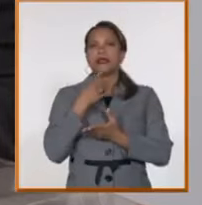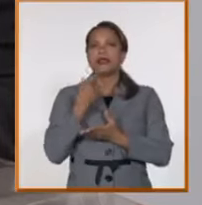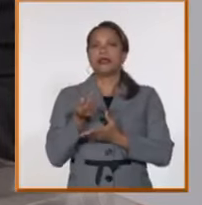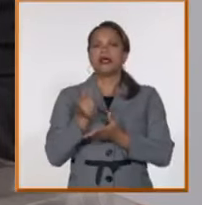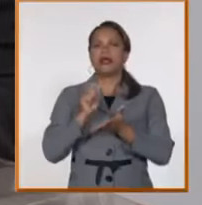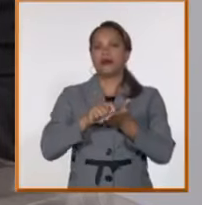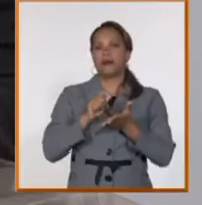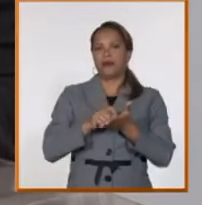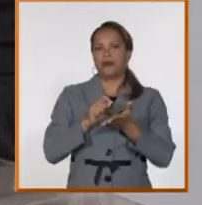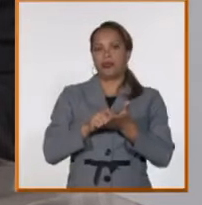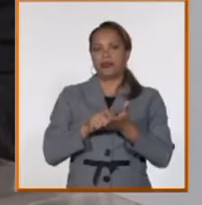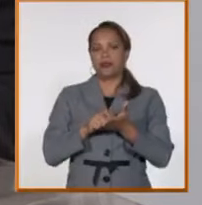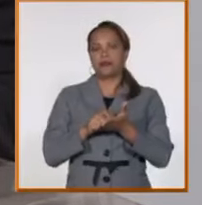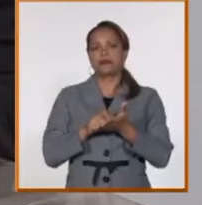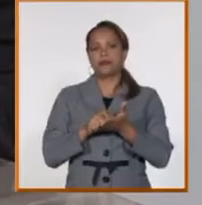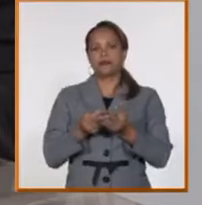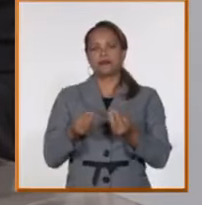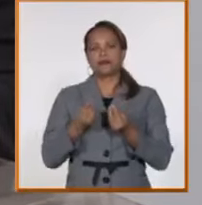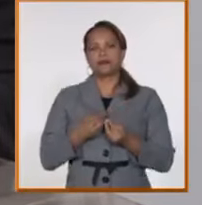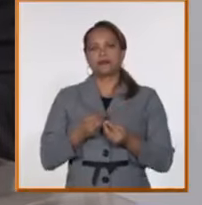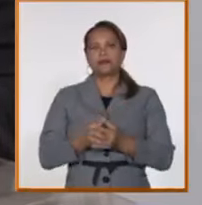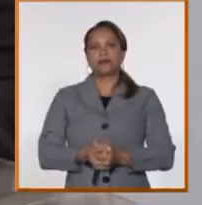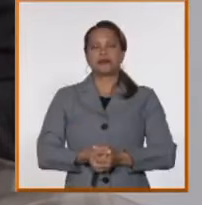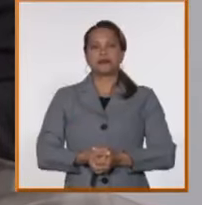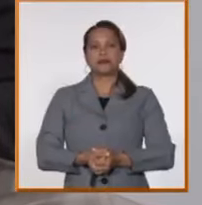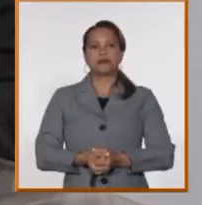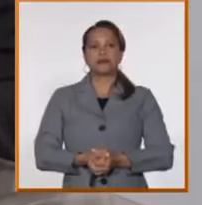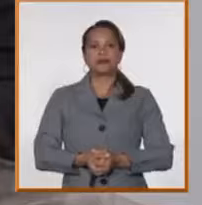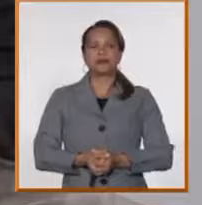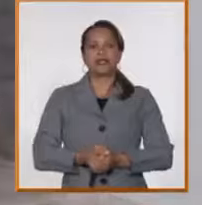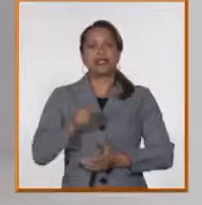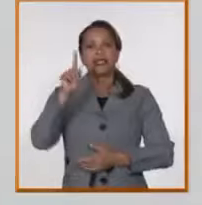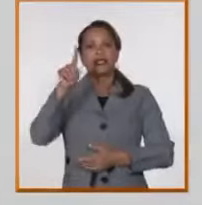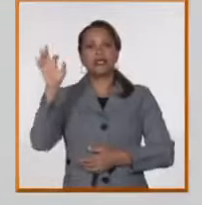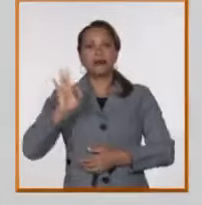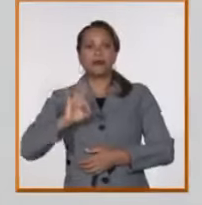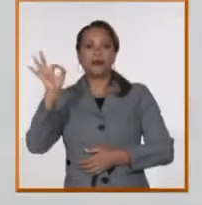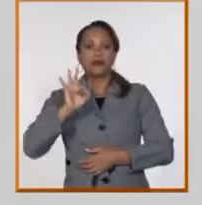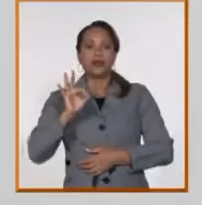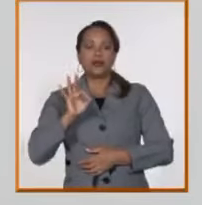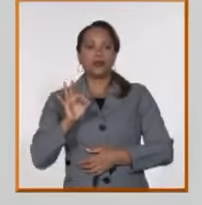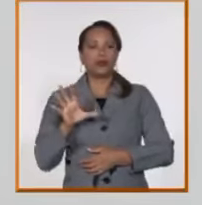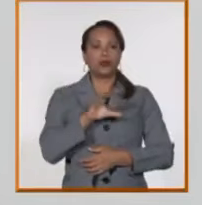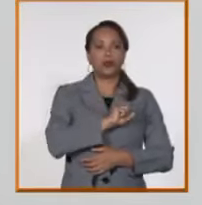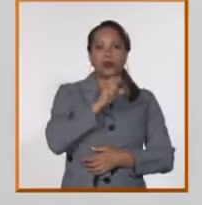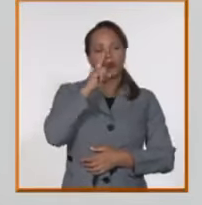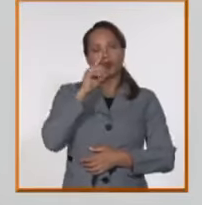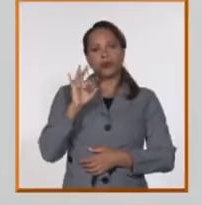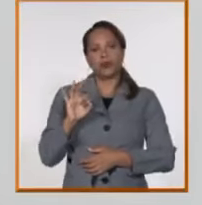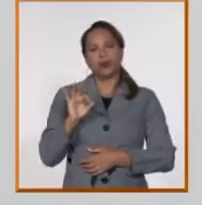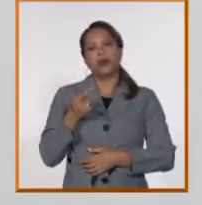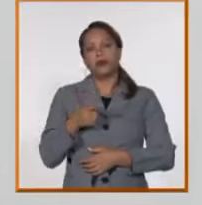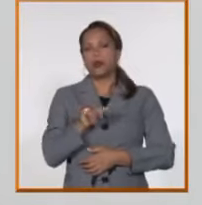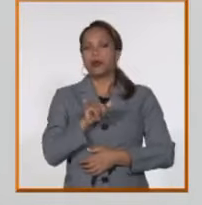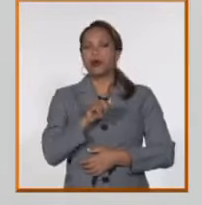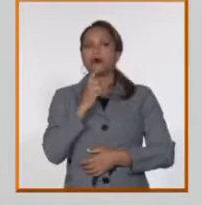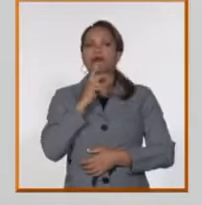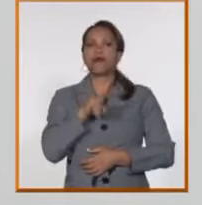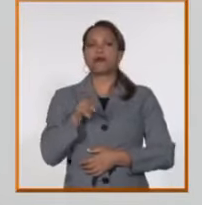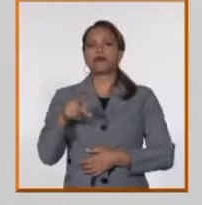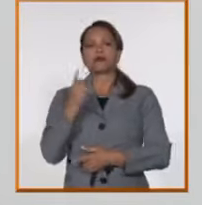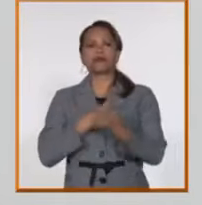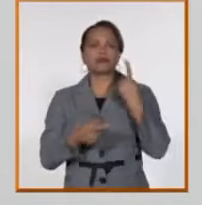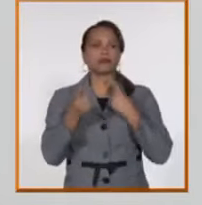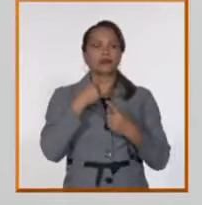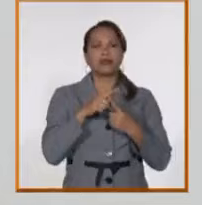de abastecimiento a través de la ganasta famili Familiar no es el 100% no es toda la necesidad pero también hemos buscado otras alternativas